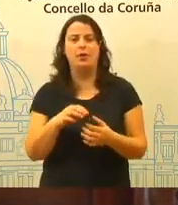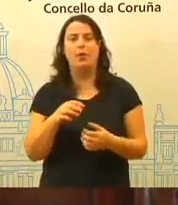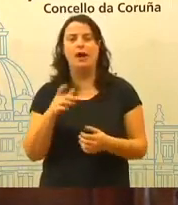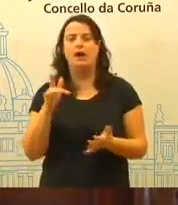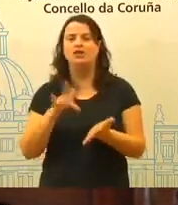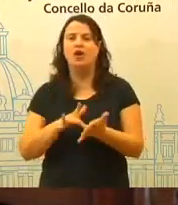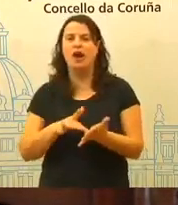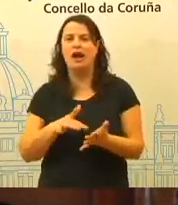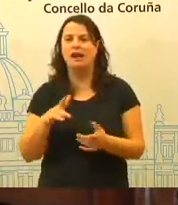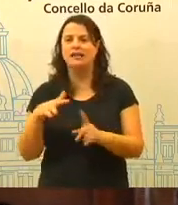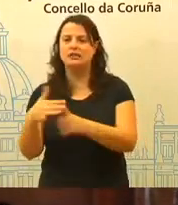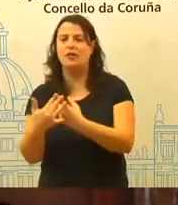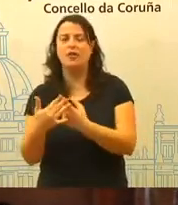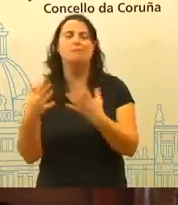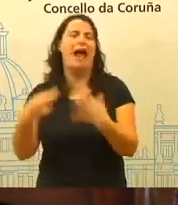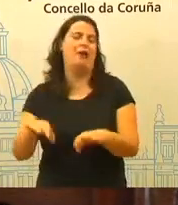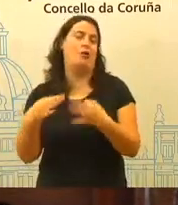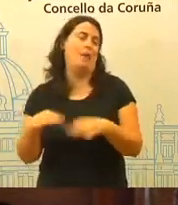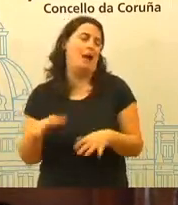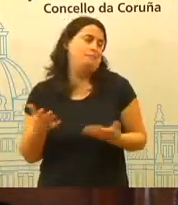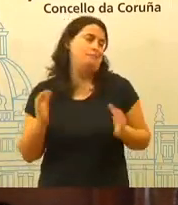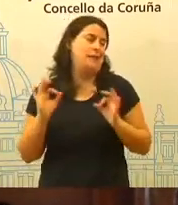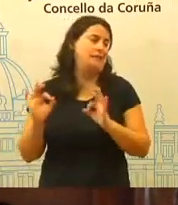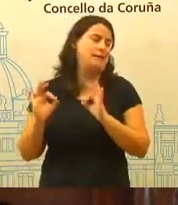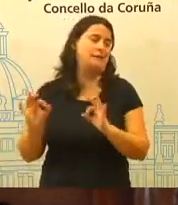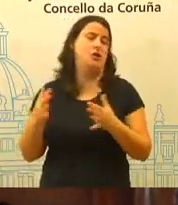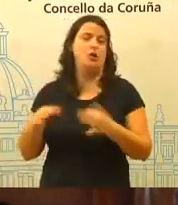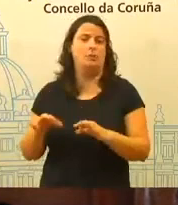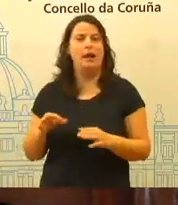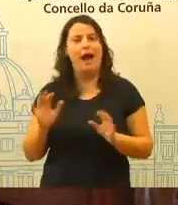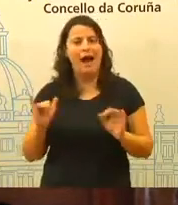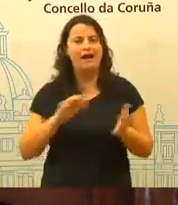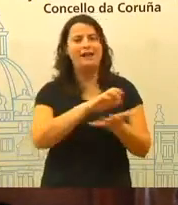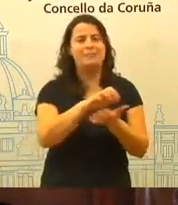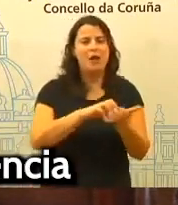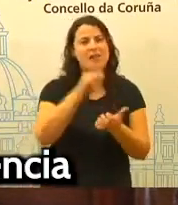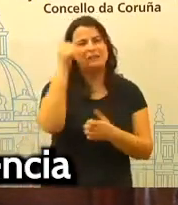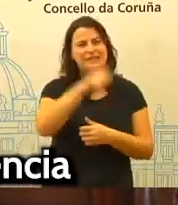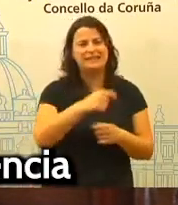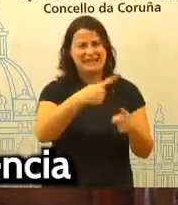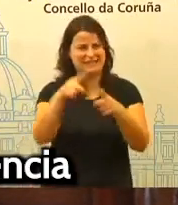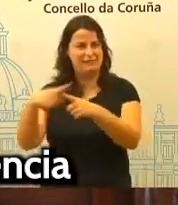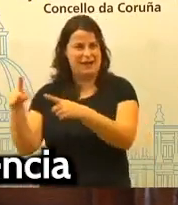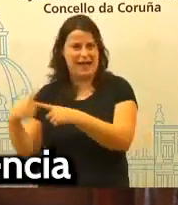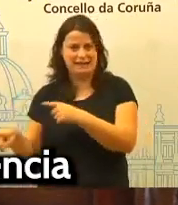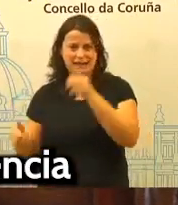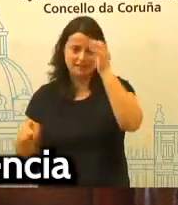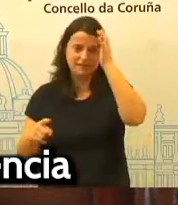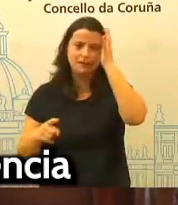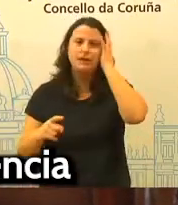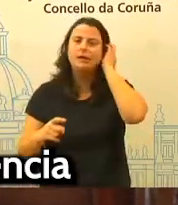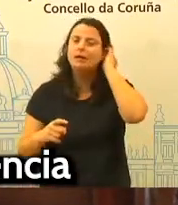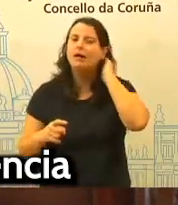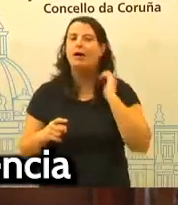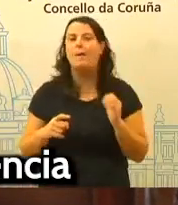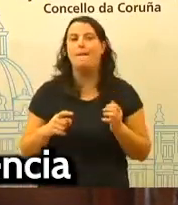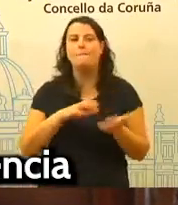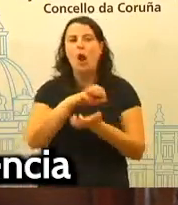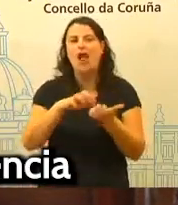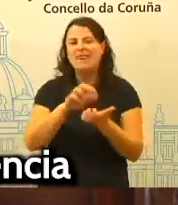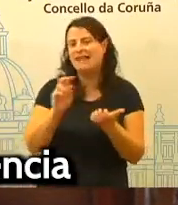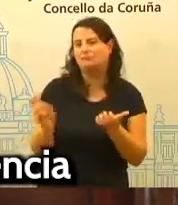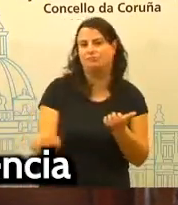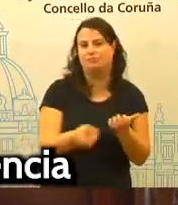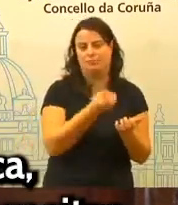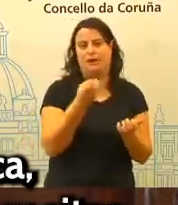esto acontezca con entender que existen distintos tipos de violencias machistas tanto hicimos en plural hacemos referencia